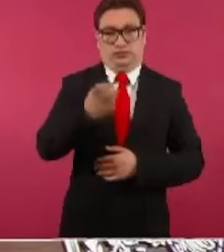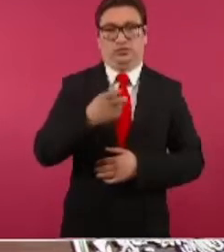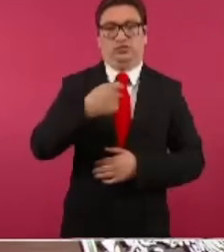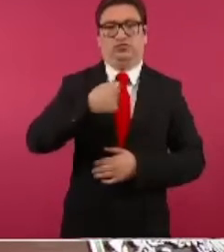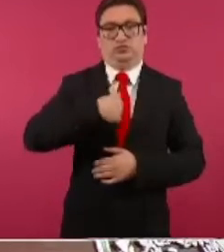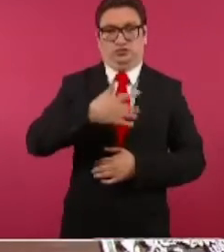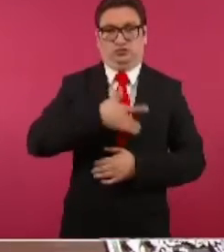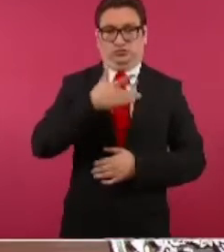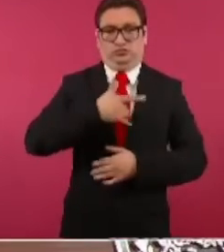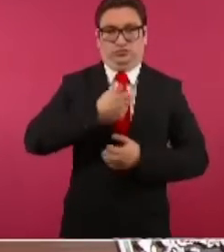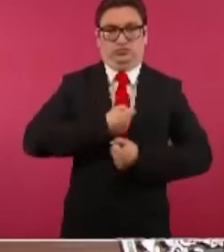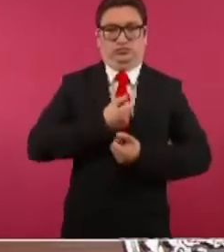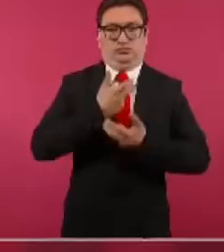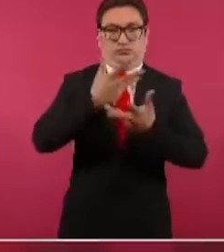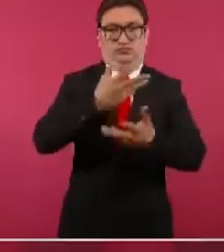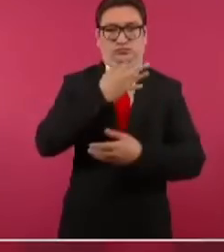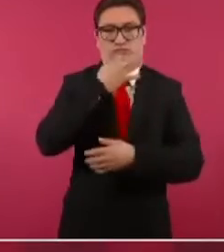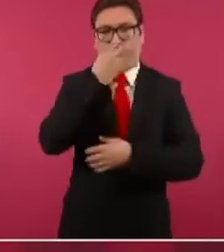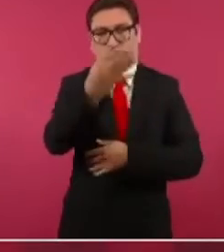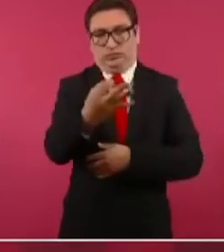manifestar. Pagaron